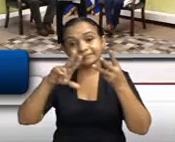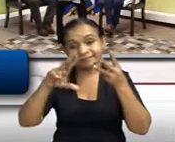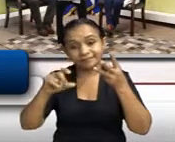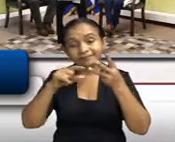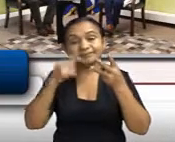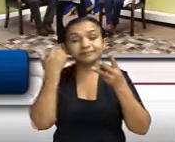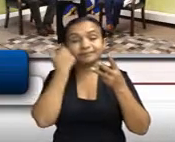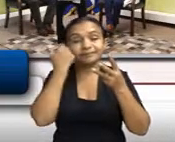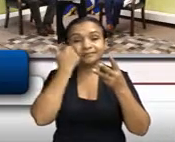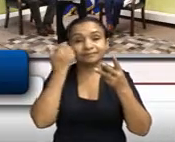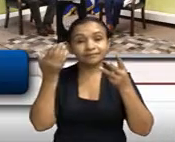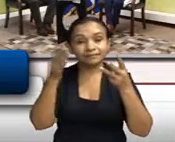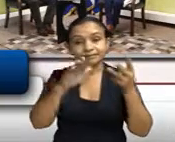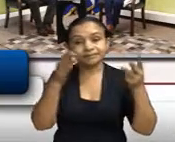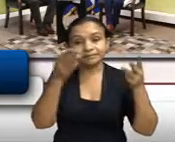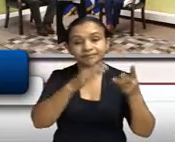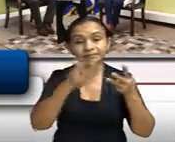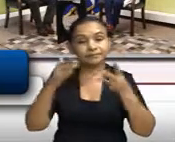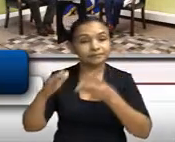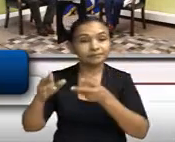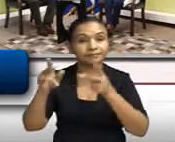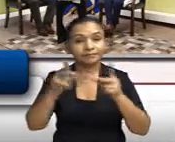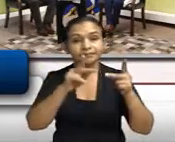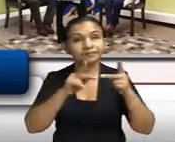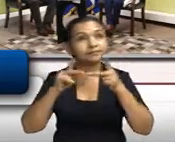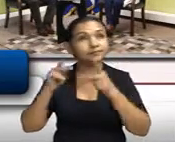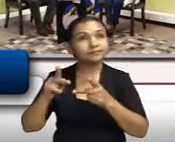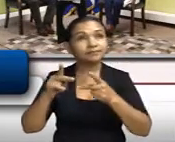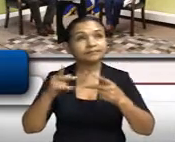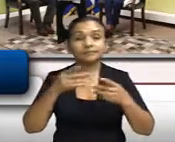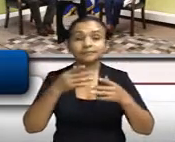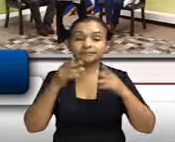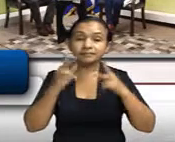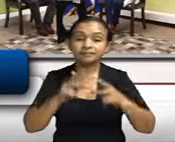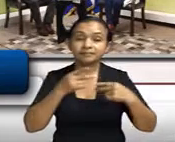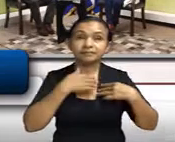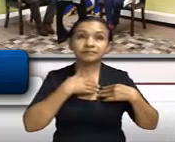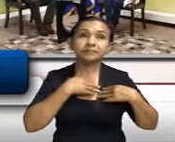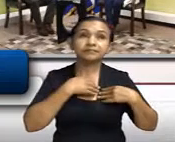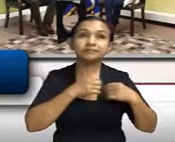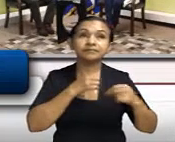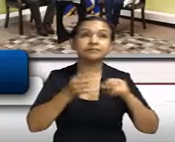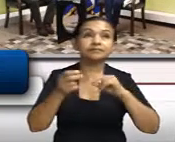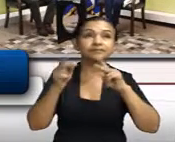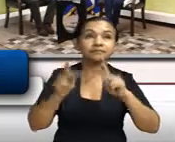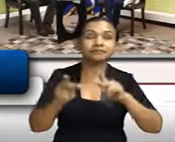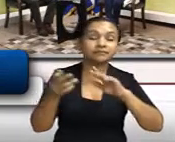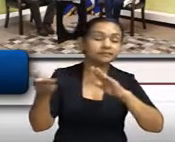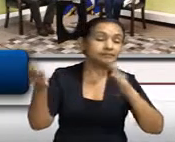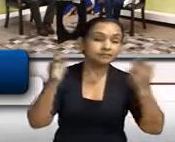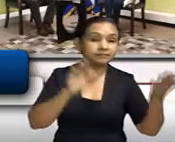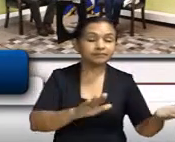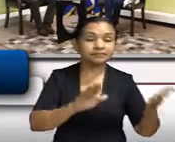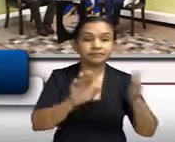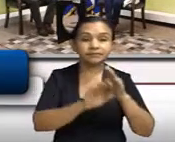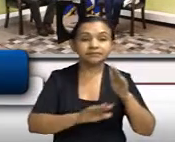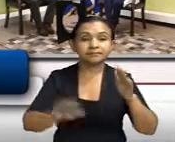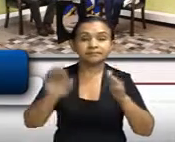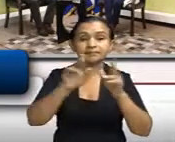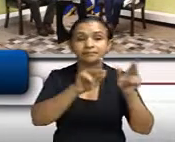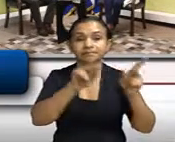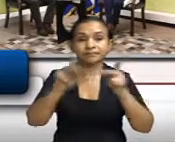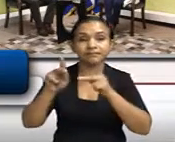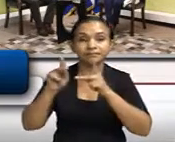3 años, sí. La angina de pecho o los infartos cardíacos son una de las principales causas de muerte entre la